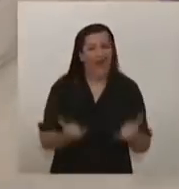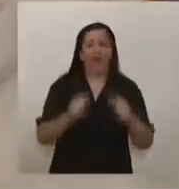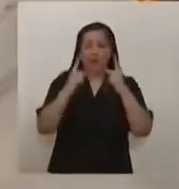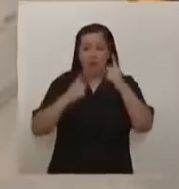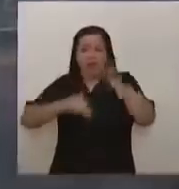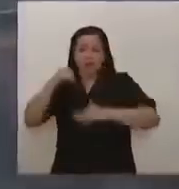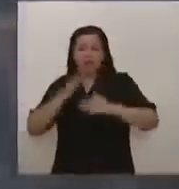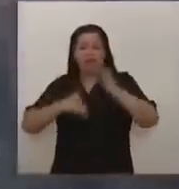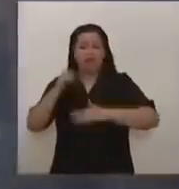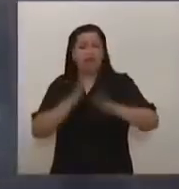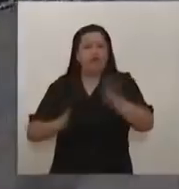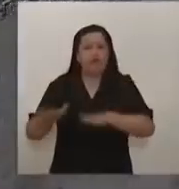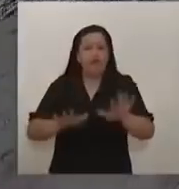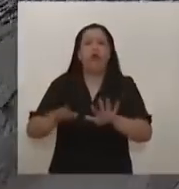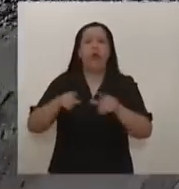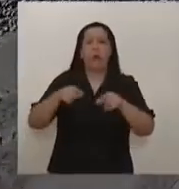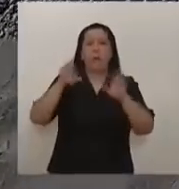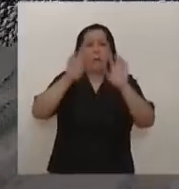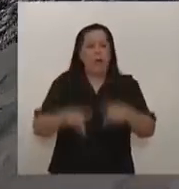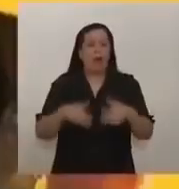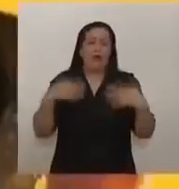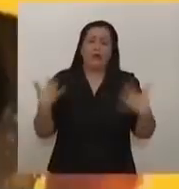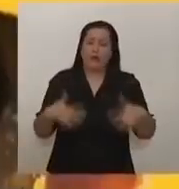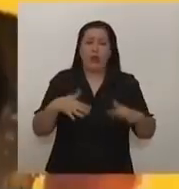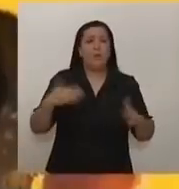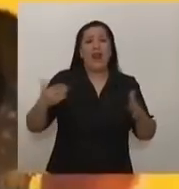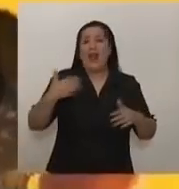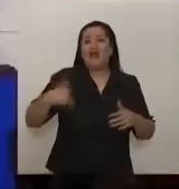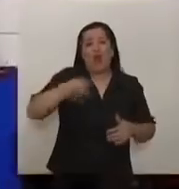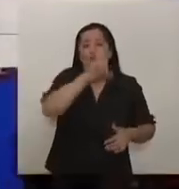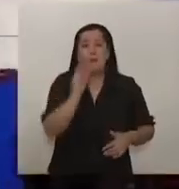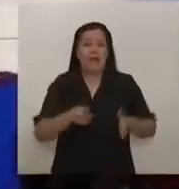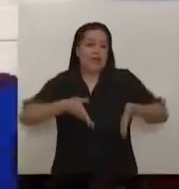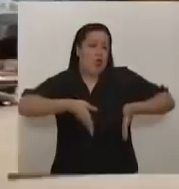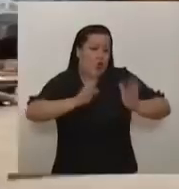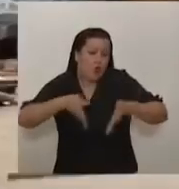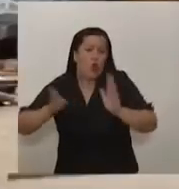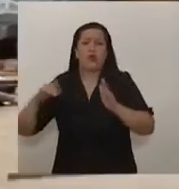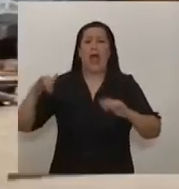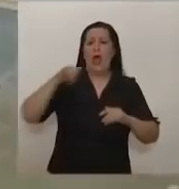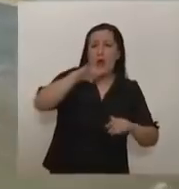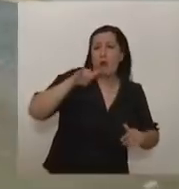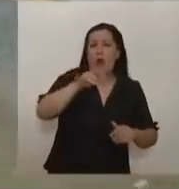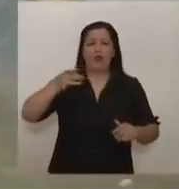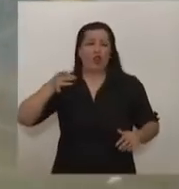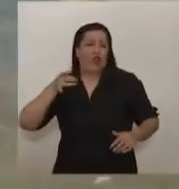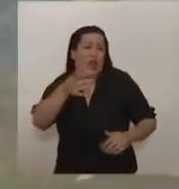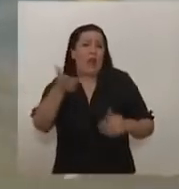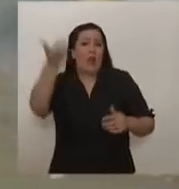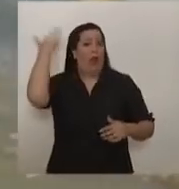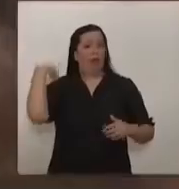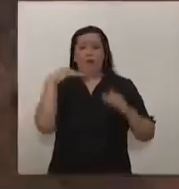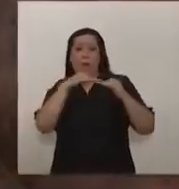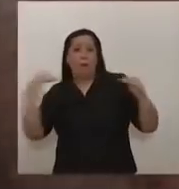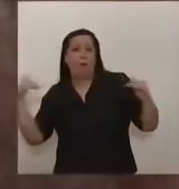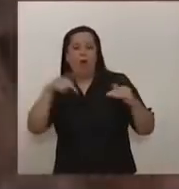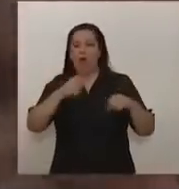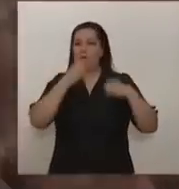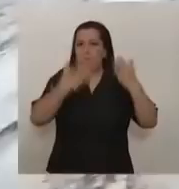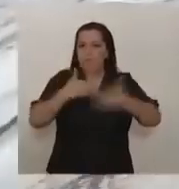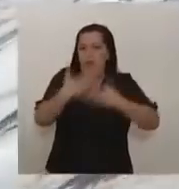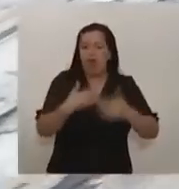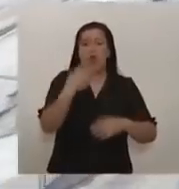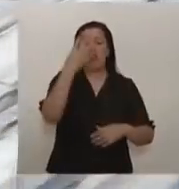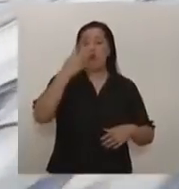pusimos en marcha un plan ambicioso en todo el país para actualizar rutas, trenes, aeropuertos que habían quedado obsoletos. Después de